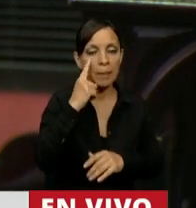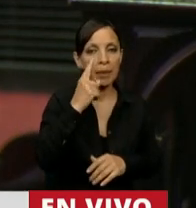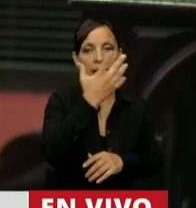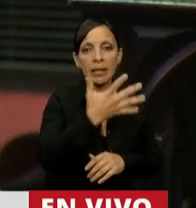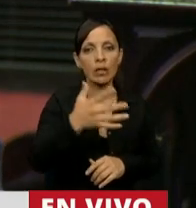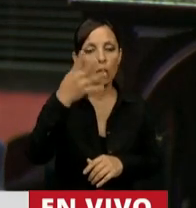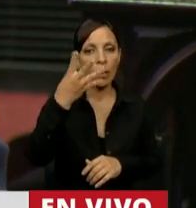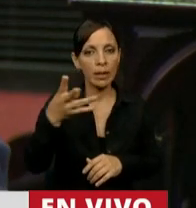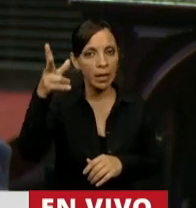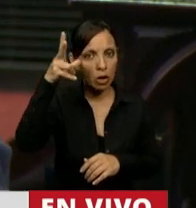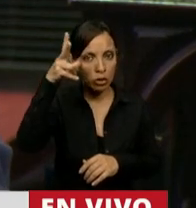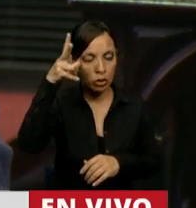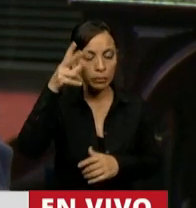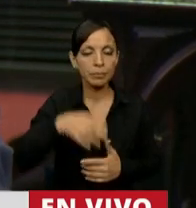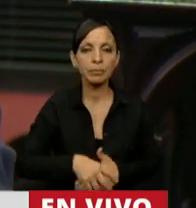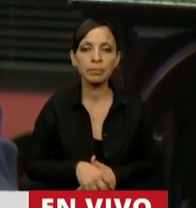23.548